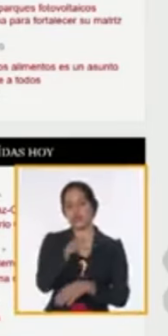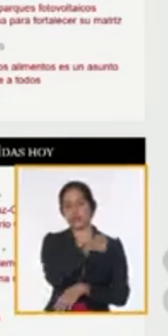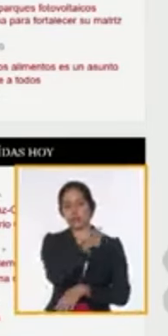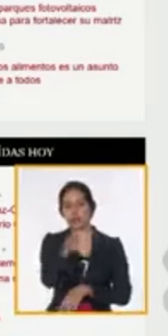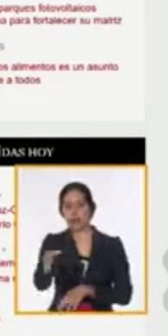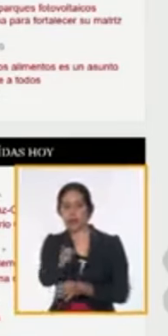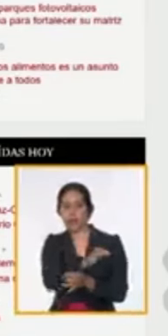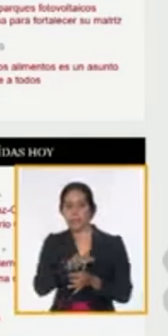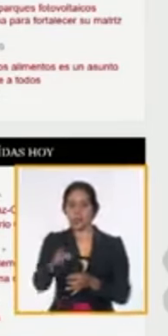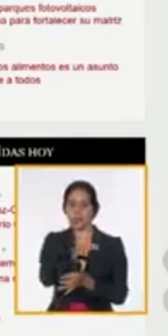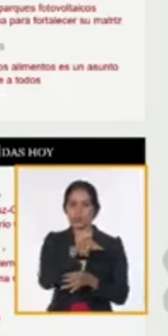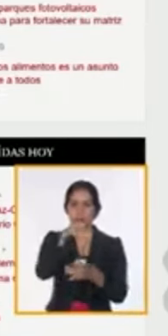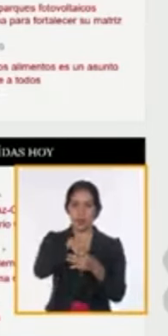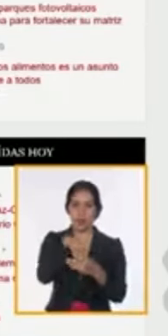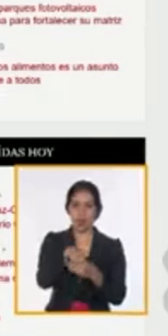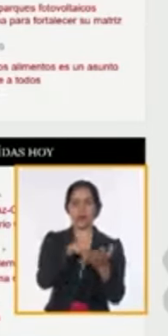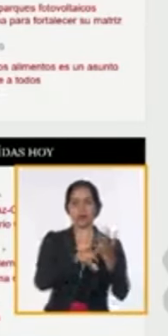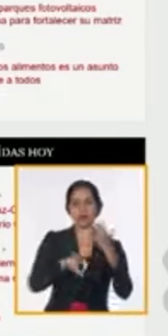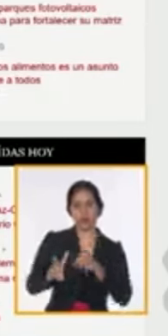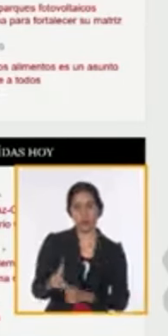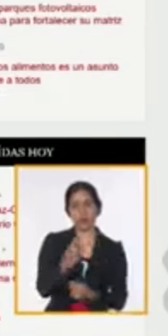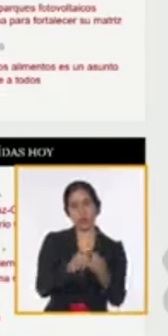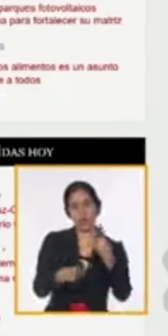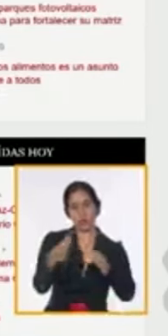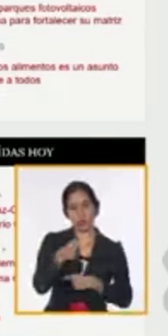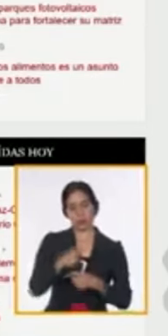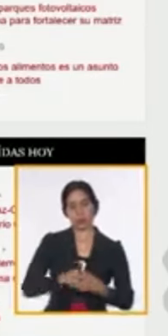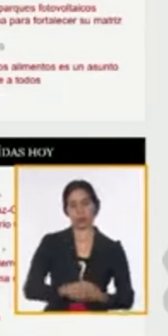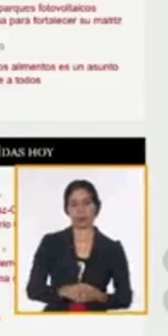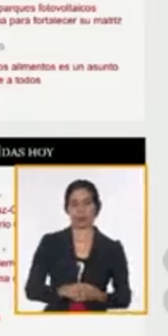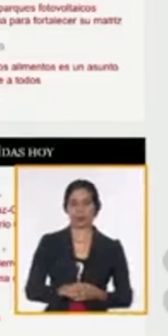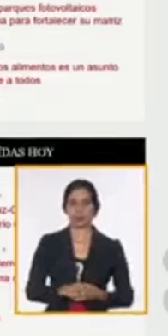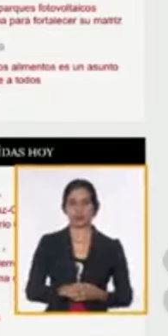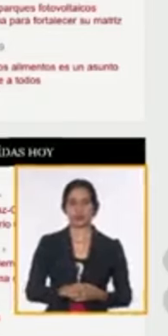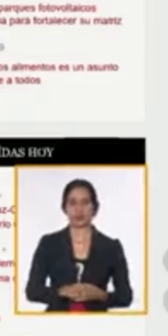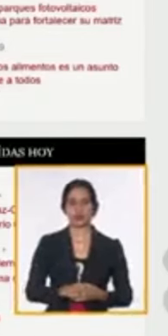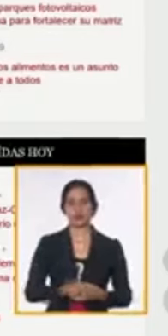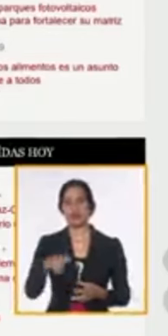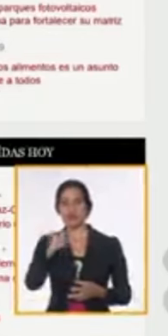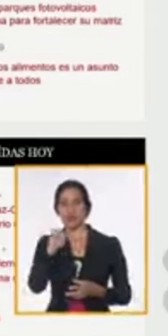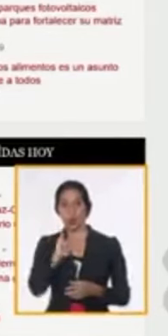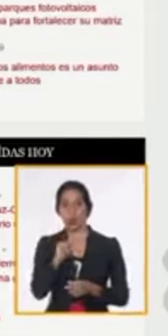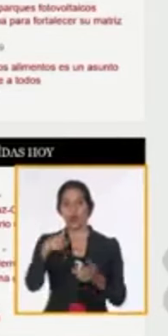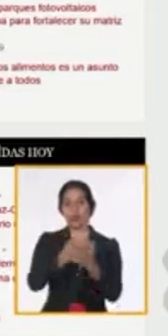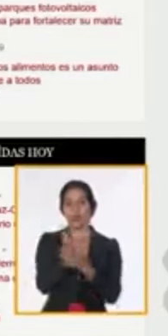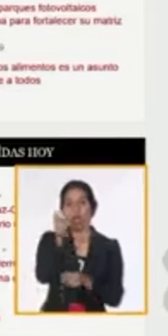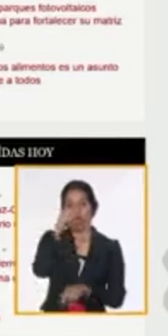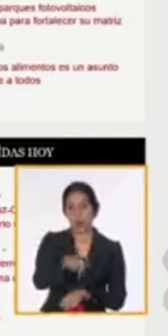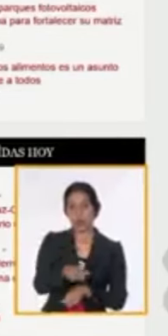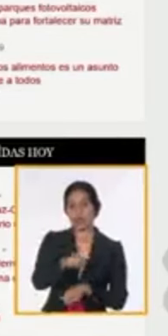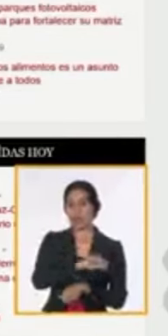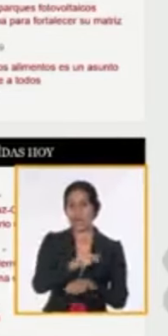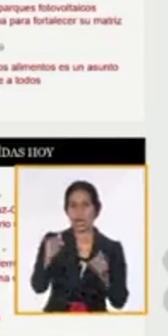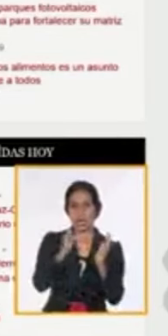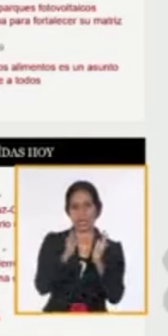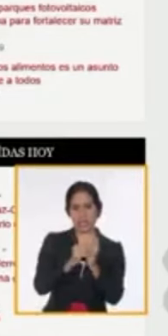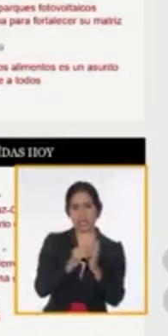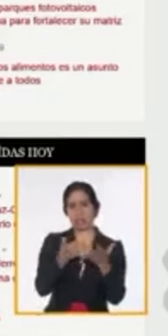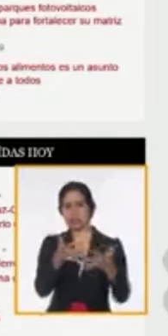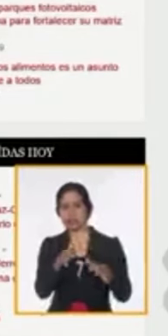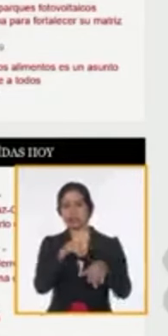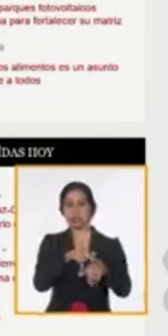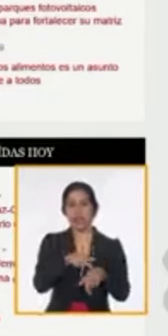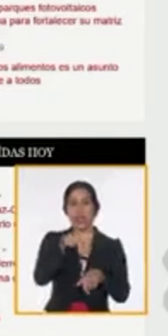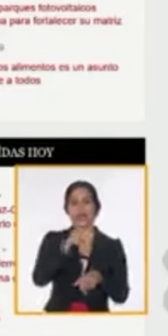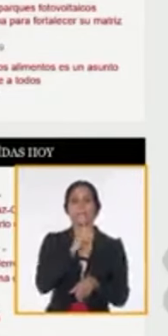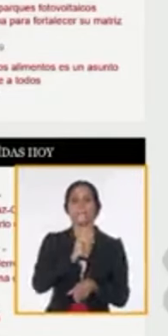Jesús Menéndez, Amancio Rodríguez y ahora en Majibacoa. También en la jornada de hoy, ya en la tarde de este viernes, el